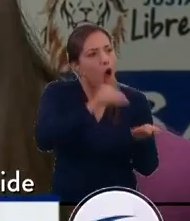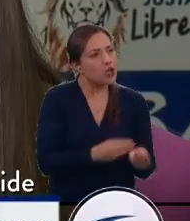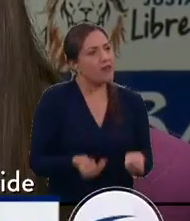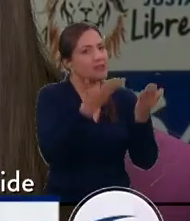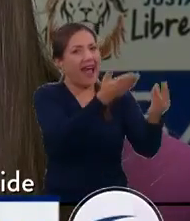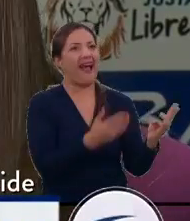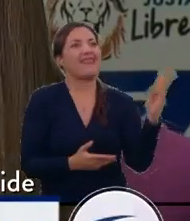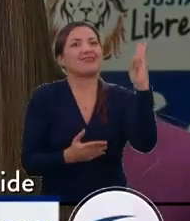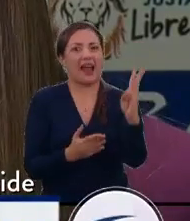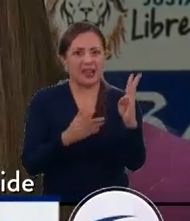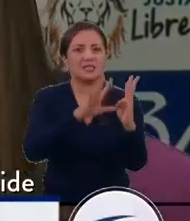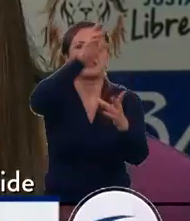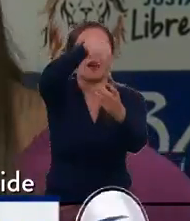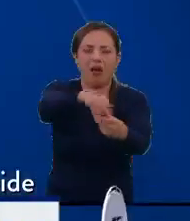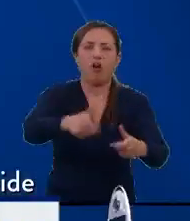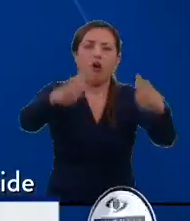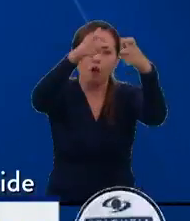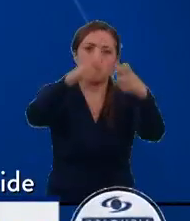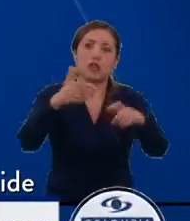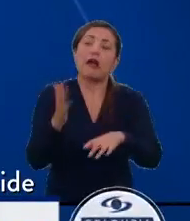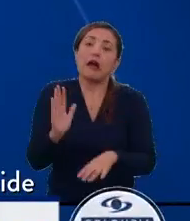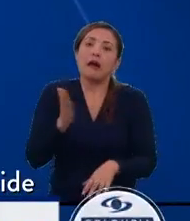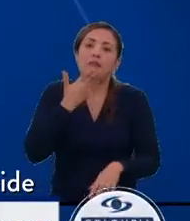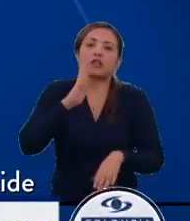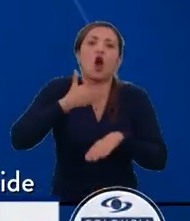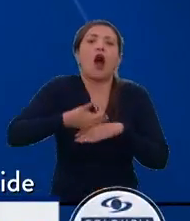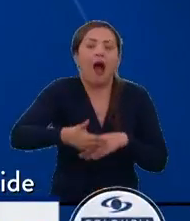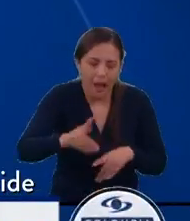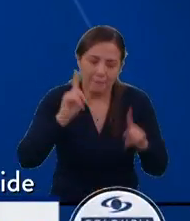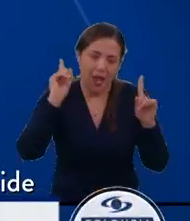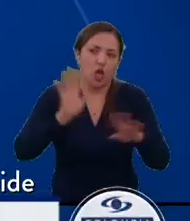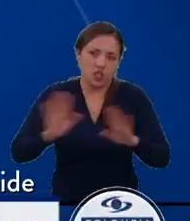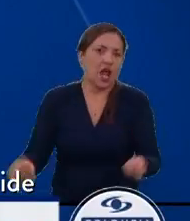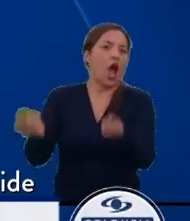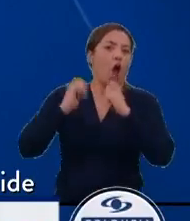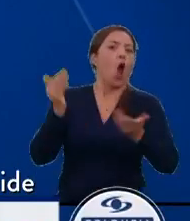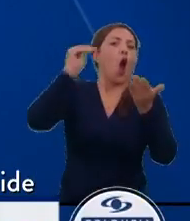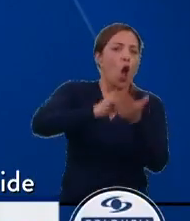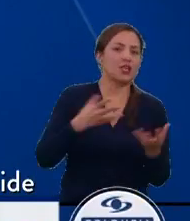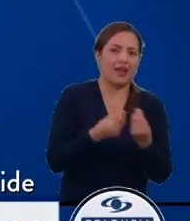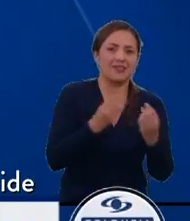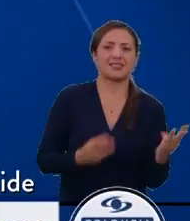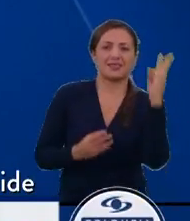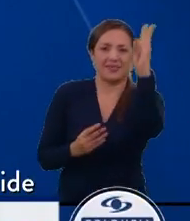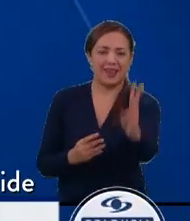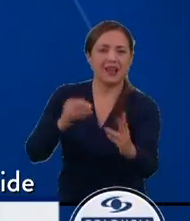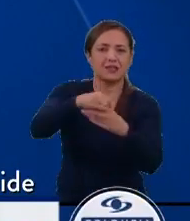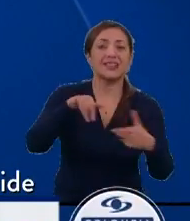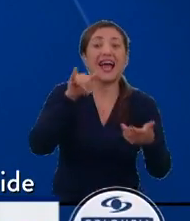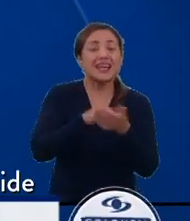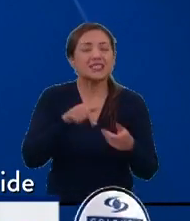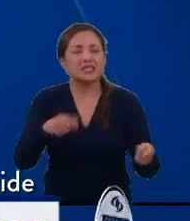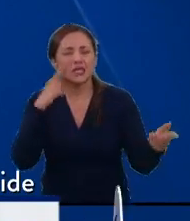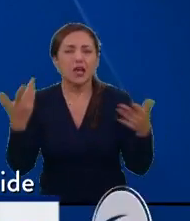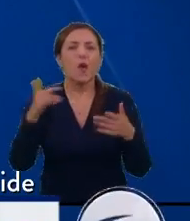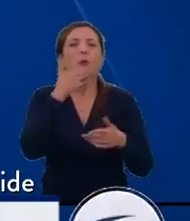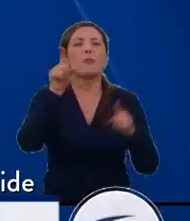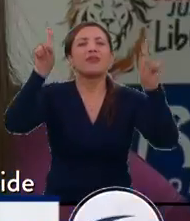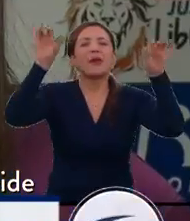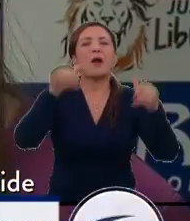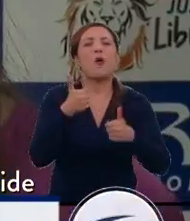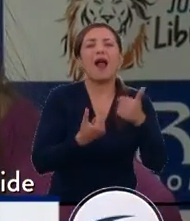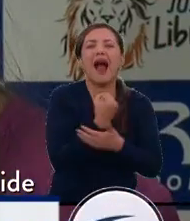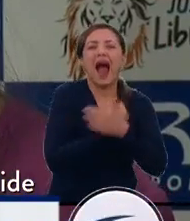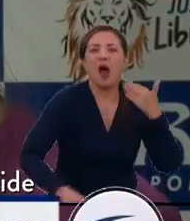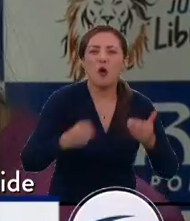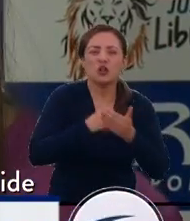curules aunque tarde, pero nos las devolvieron. Para estas elecciones fijan posturas, por ejemplo, en temas tan controvertidos como el aborto. Que